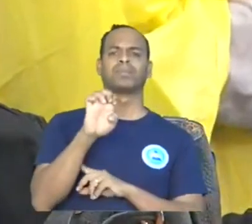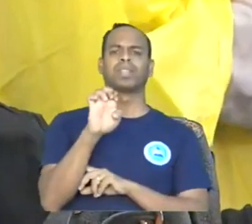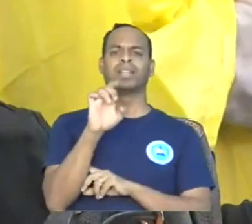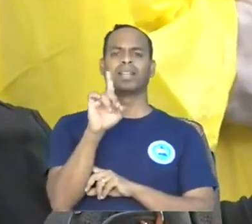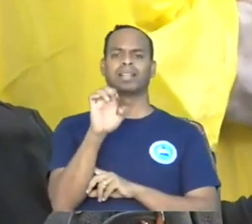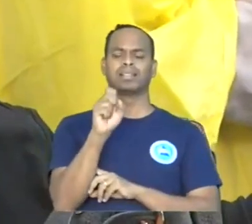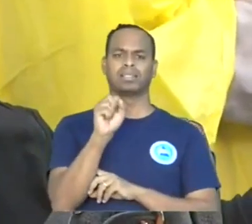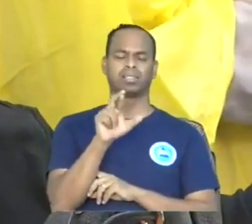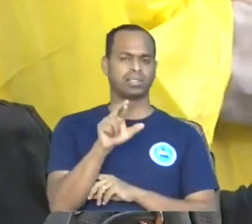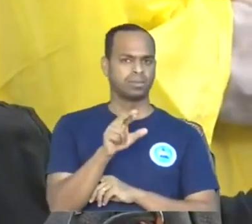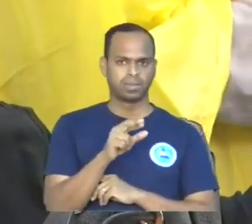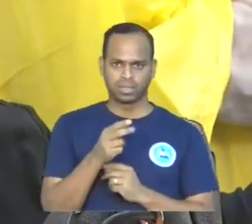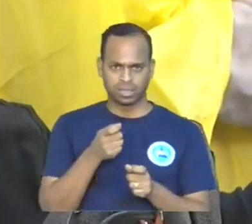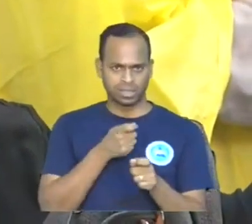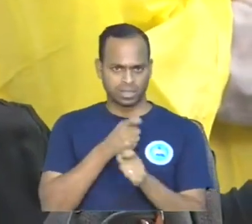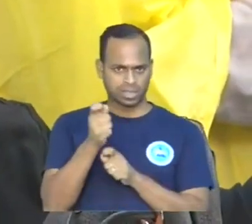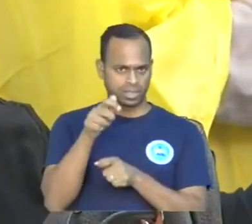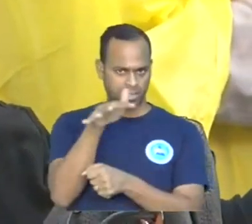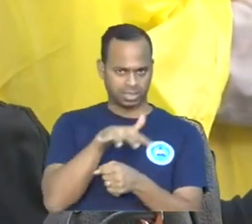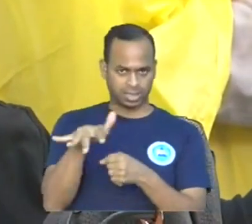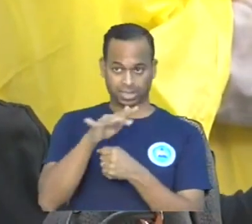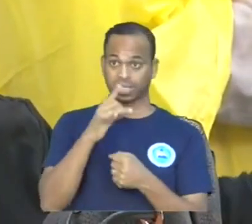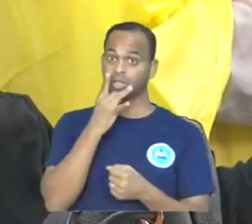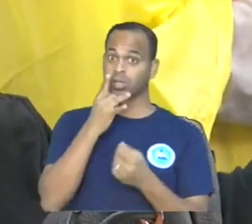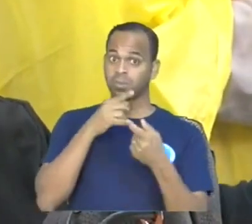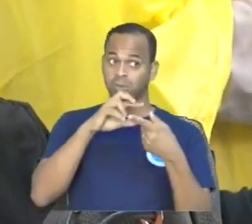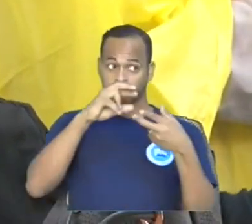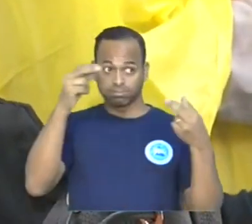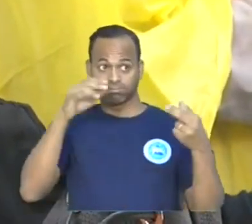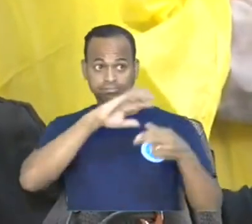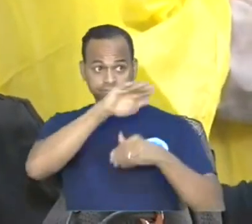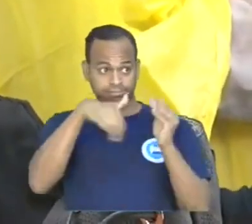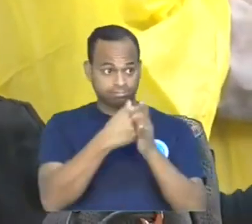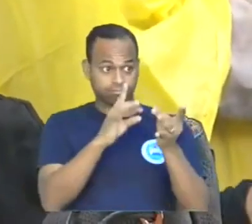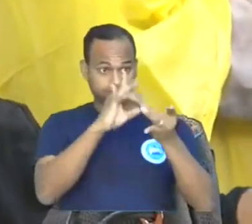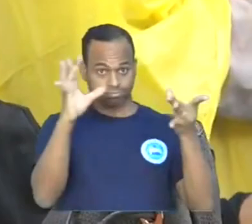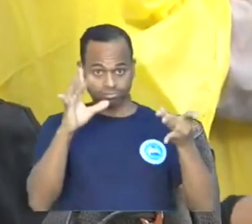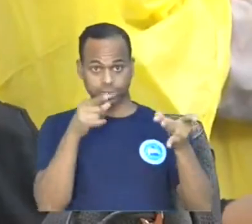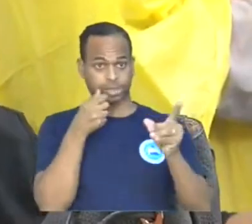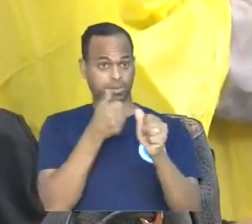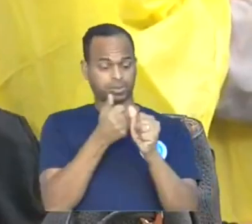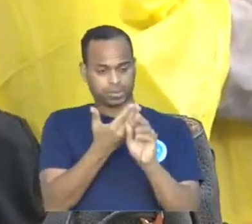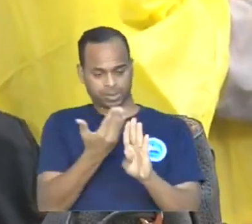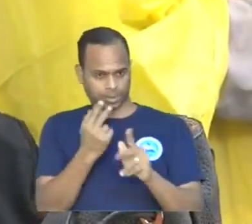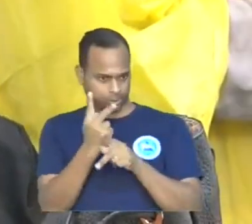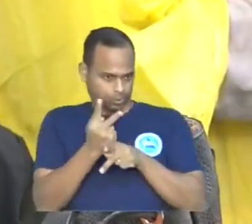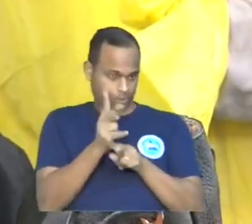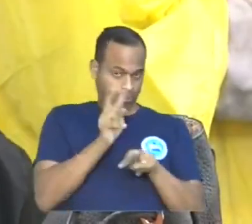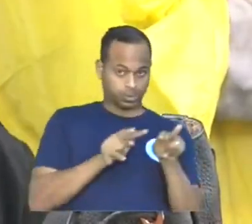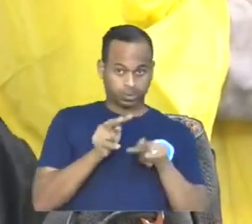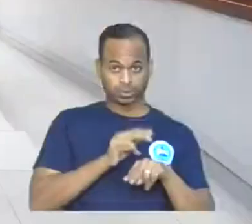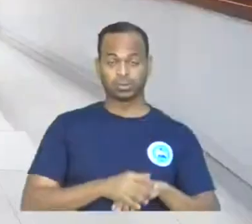EDESUR. ¿No ha habido daños entonces a las redes eléctricas? ¿Todos esos circuitos sacados son de manera preventiva?